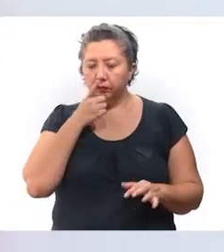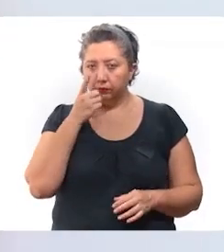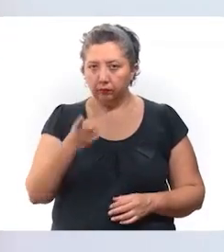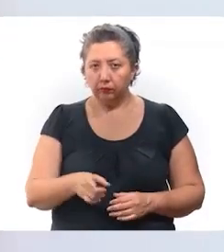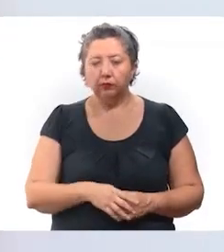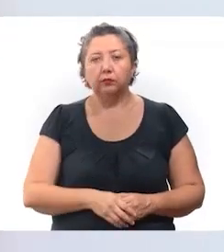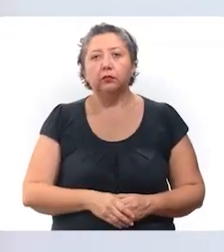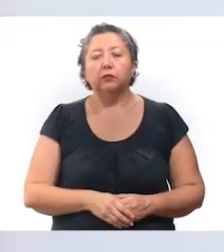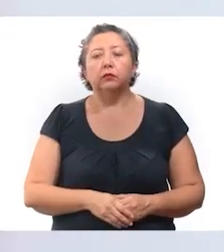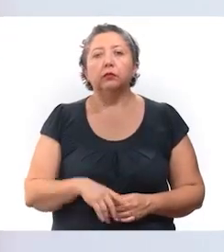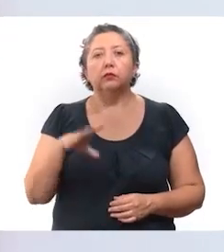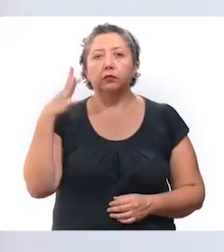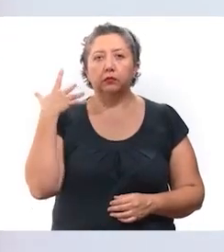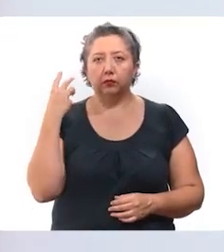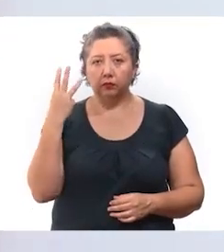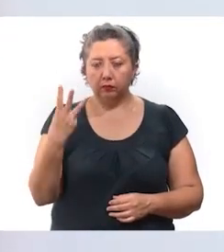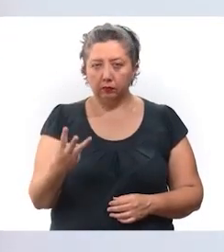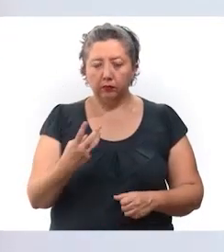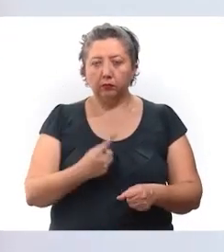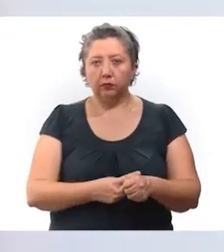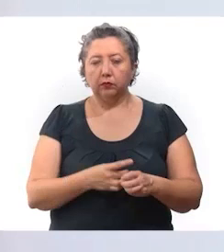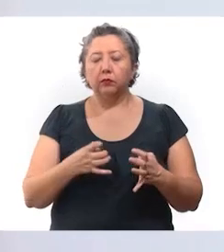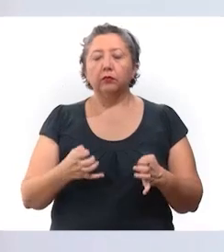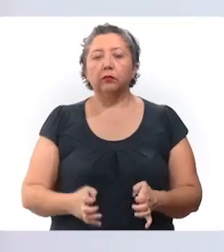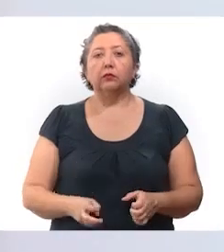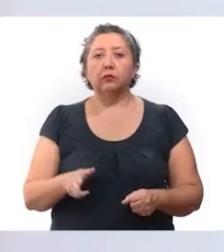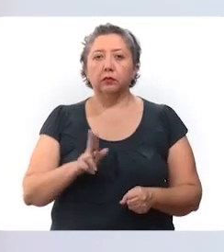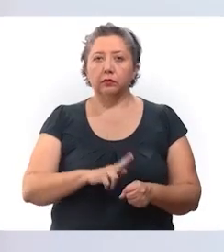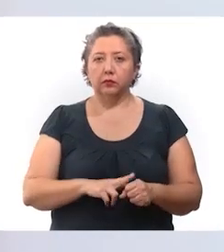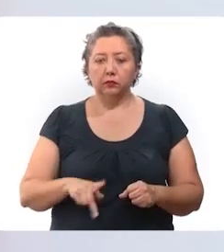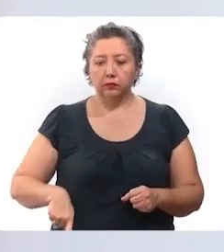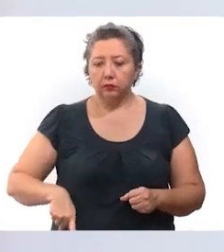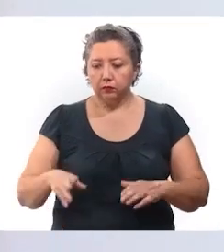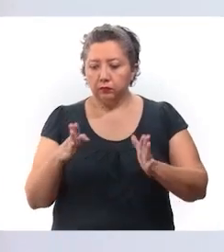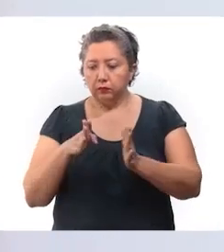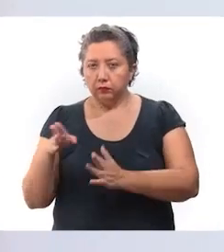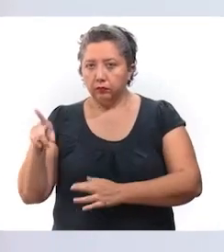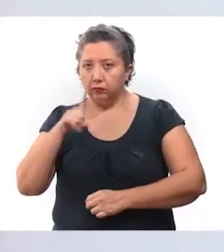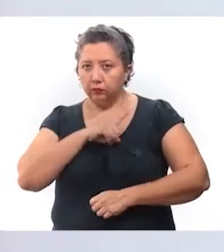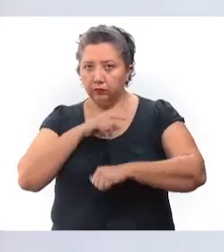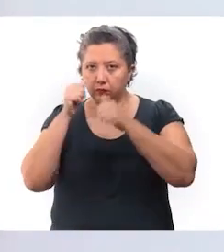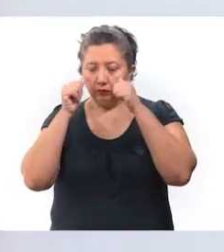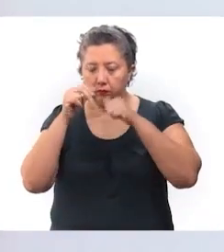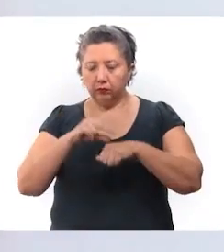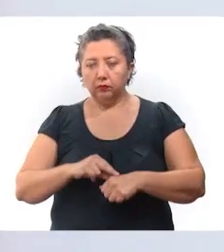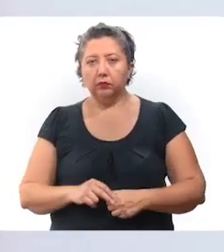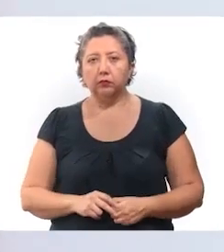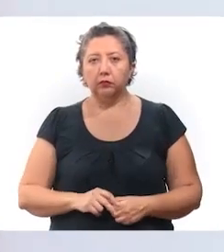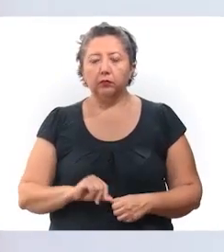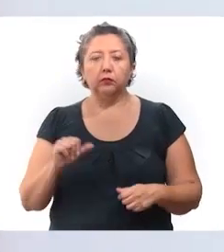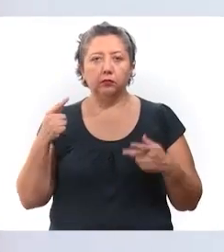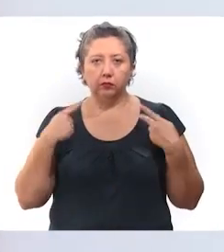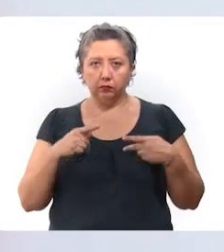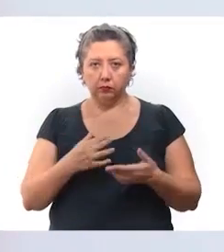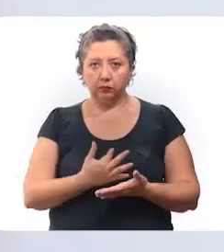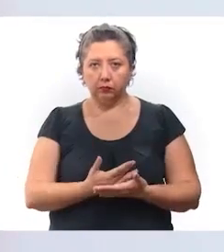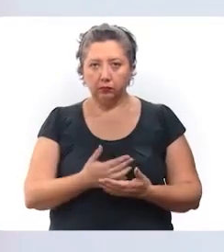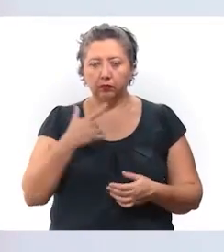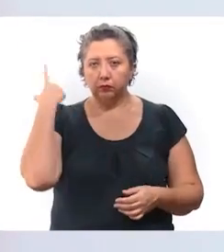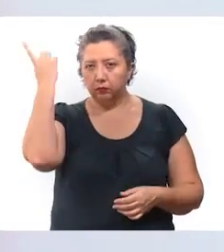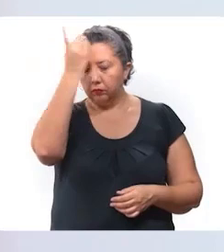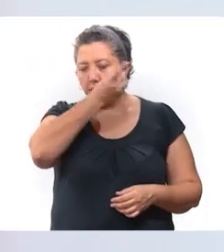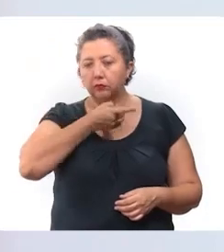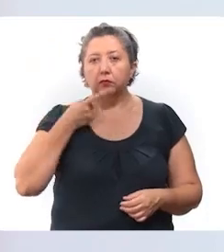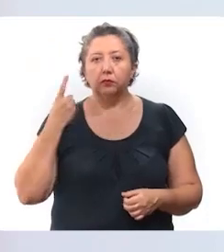ya se mencionó, 53 de los casos positivos están en hospitales públicos y en aislamiento total. Hay otros pacientes